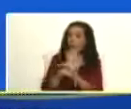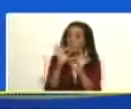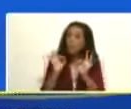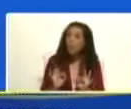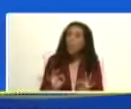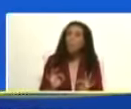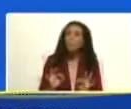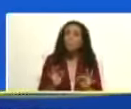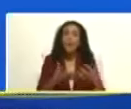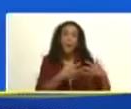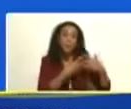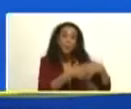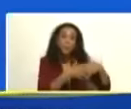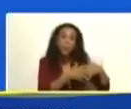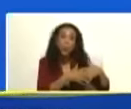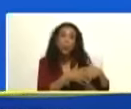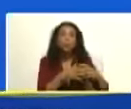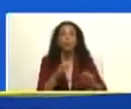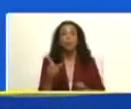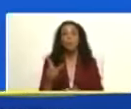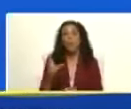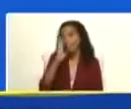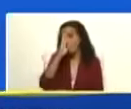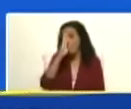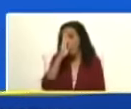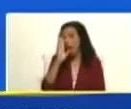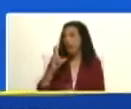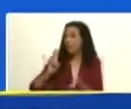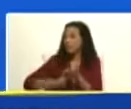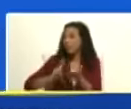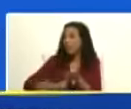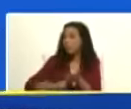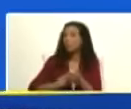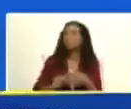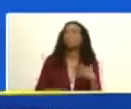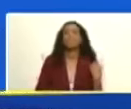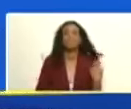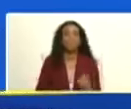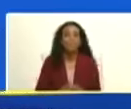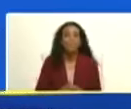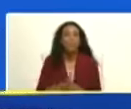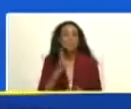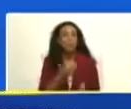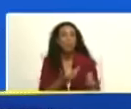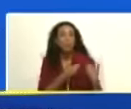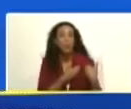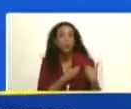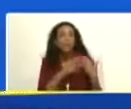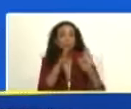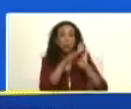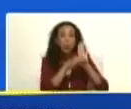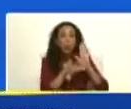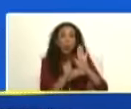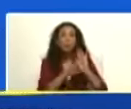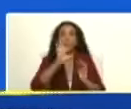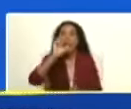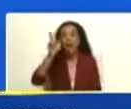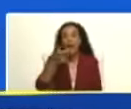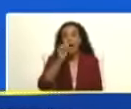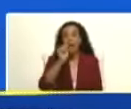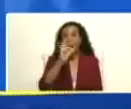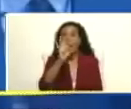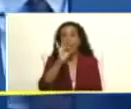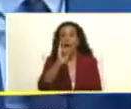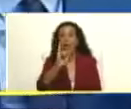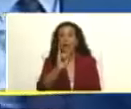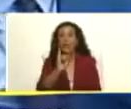articulación entre el sector bancario y el sector asegurador. También asumimos normas GAFI para